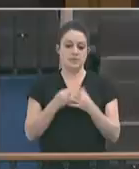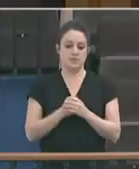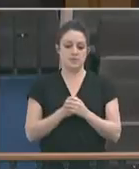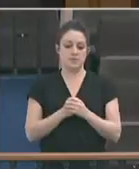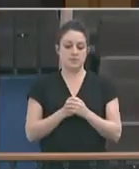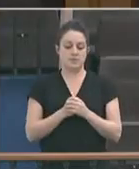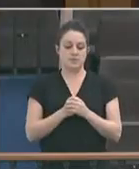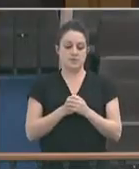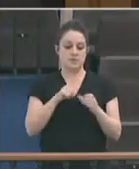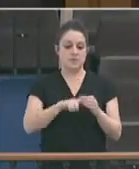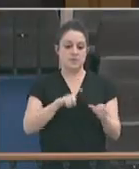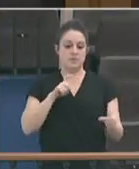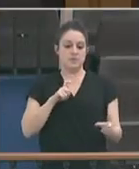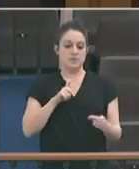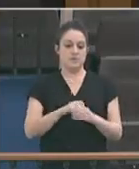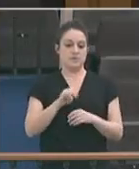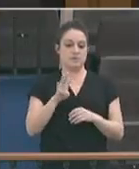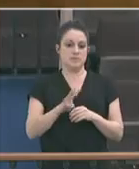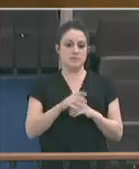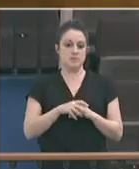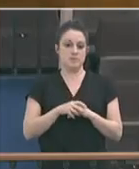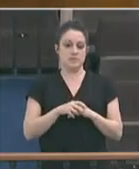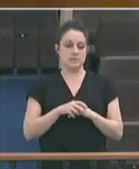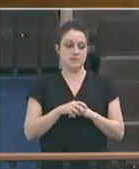19. Abstenciones. 4.